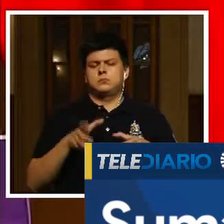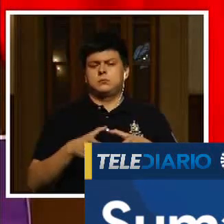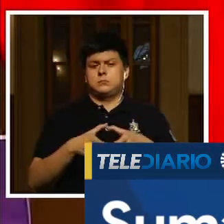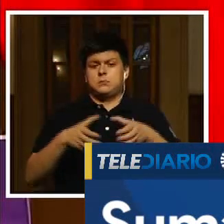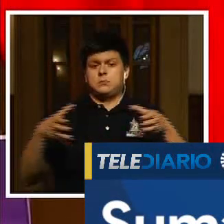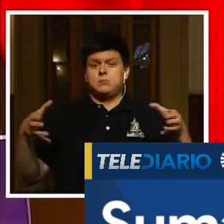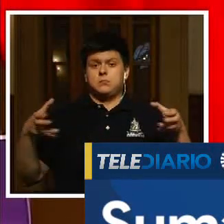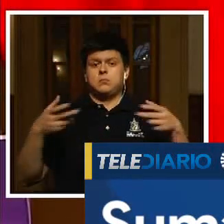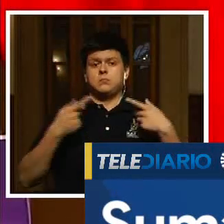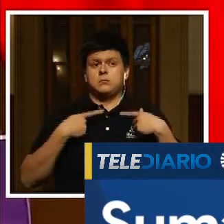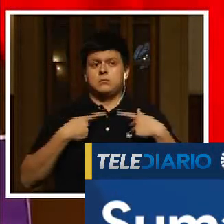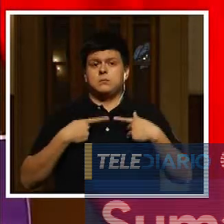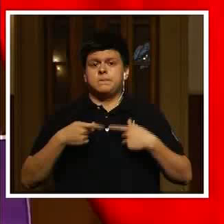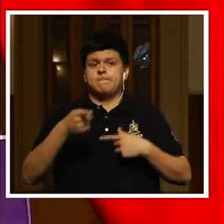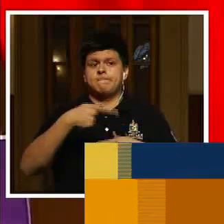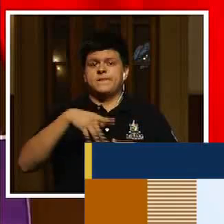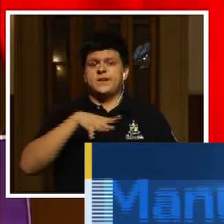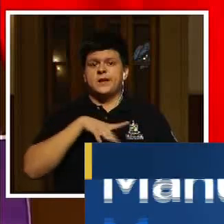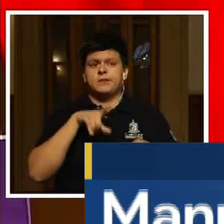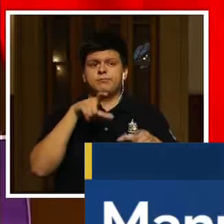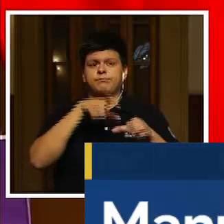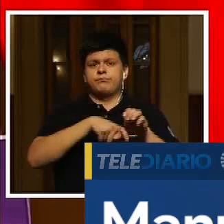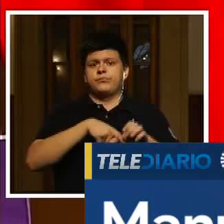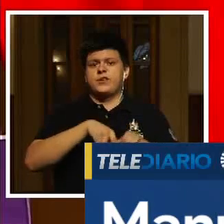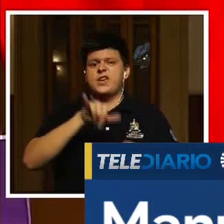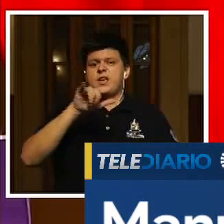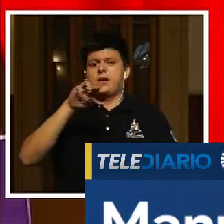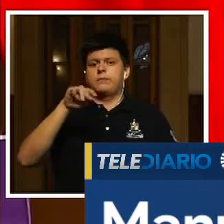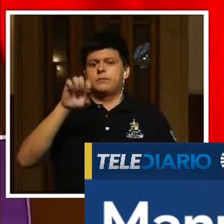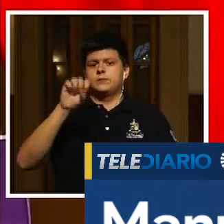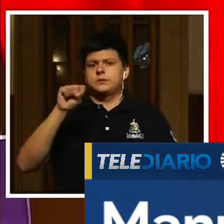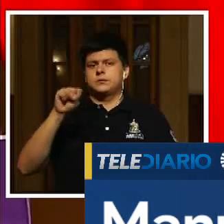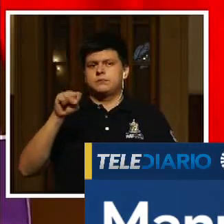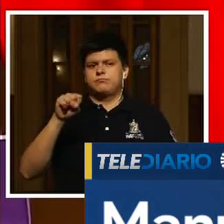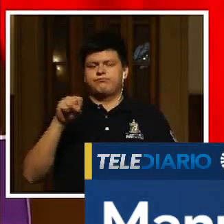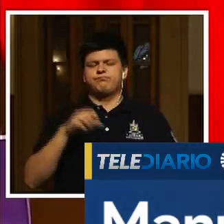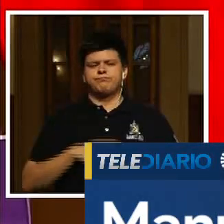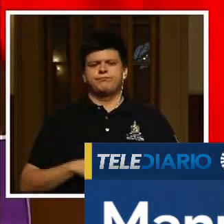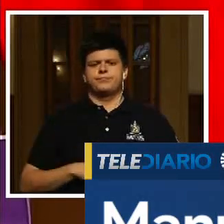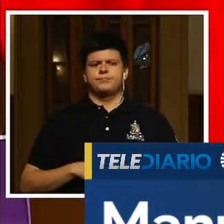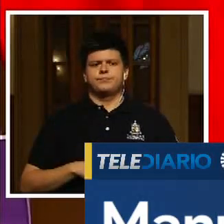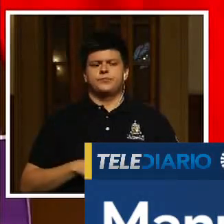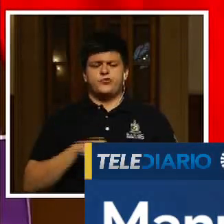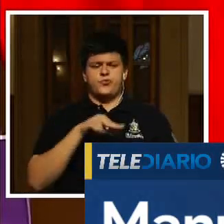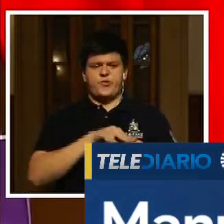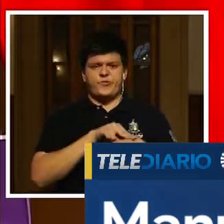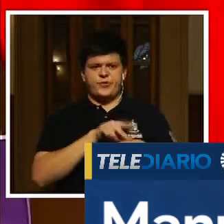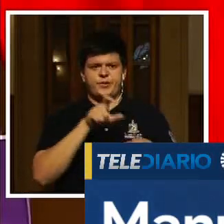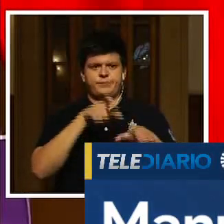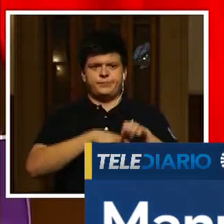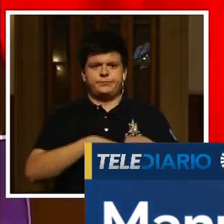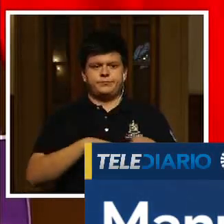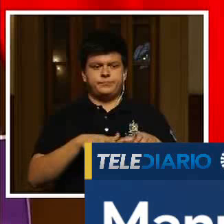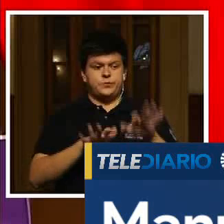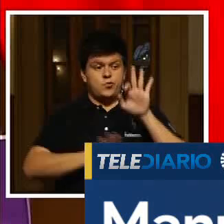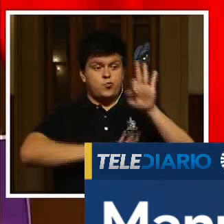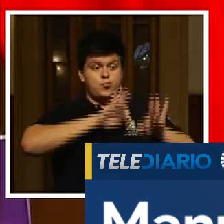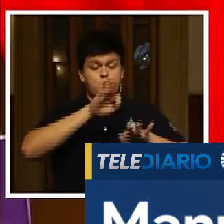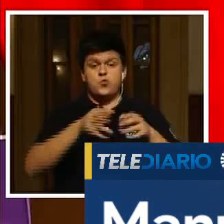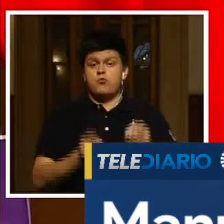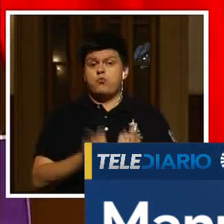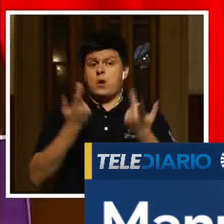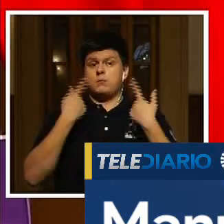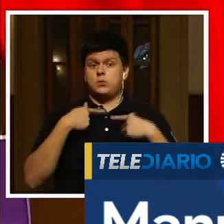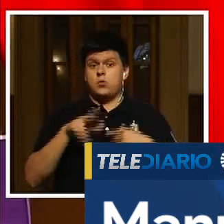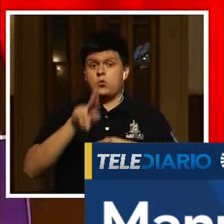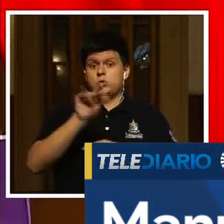mayoría pertenecen al Instituto Mexicano del Seguro Social. El IMSS atiende el 80% de la